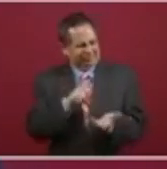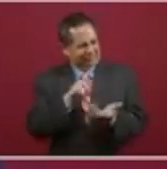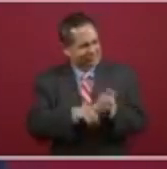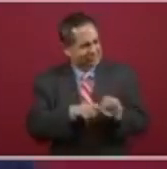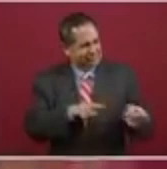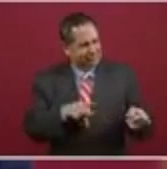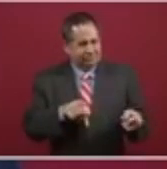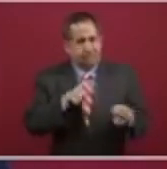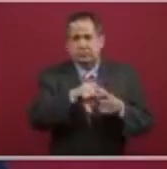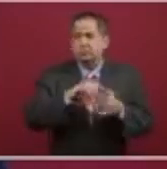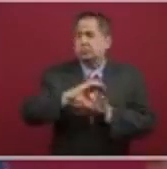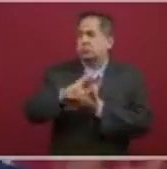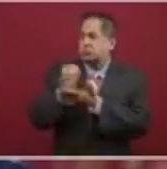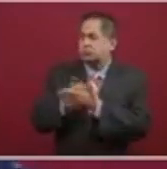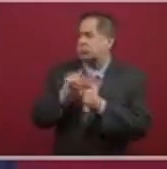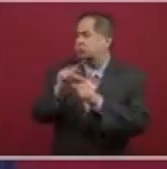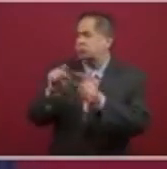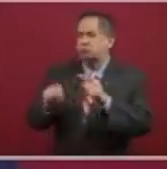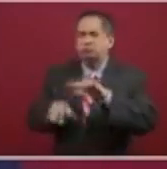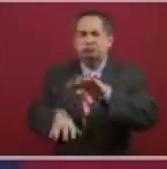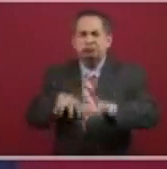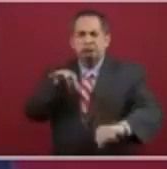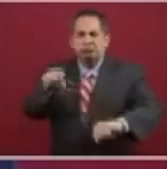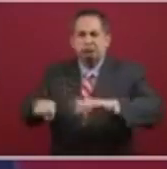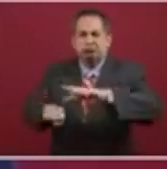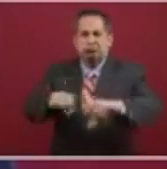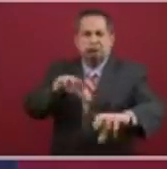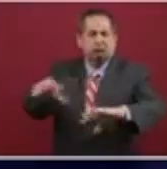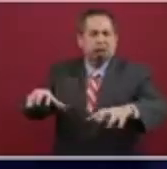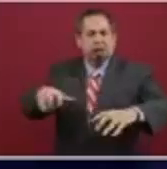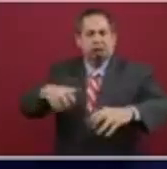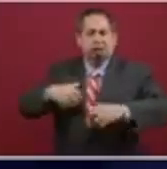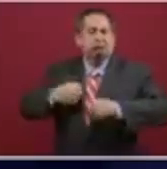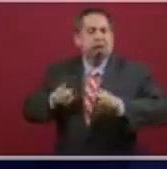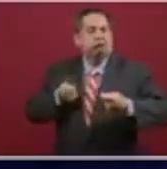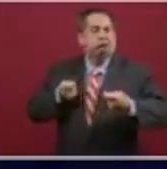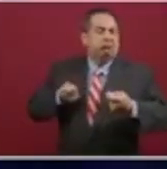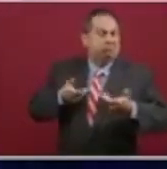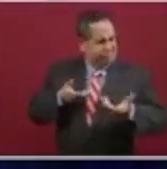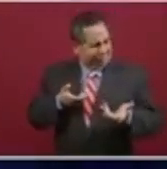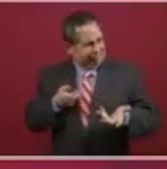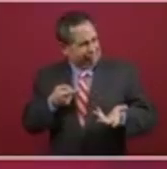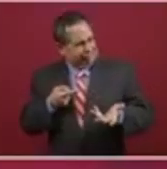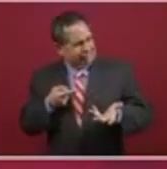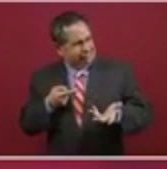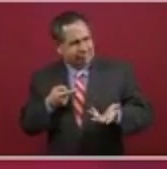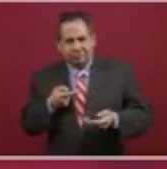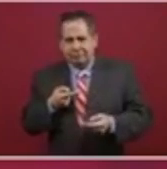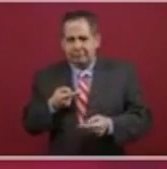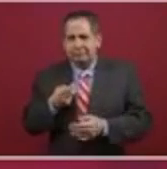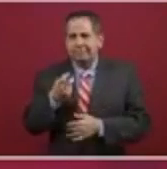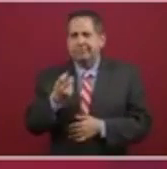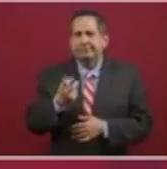en todos lados, pulpos. Entonces yo entiendo que